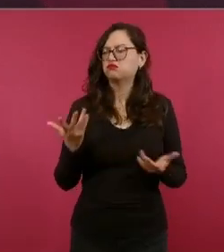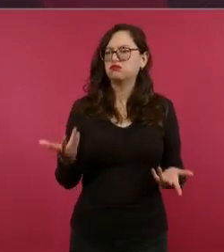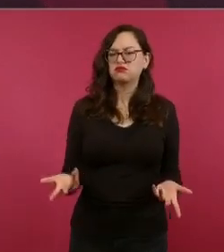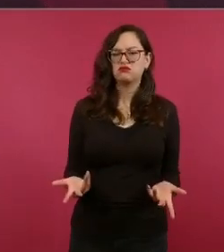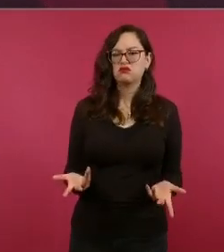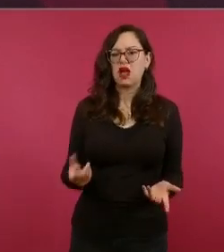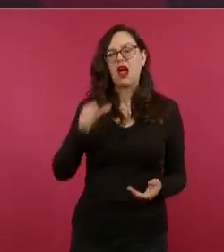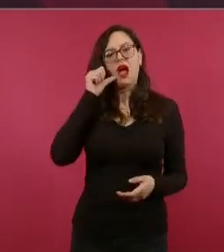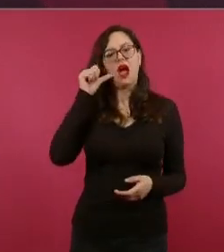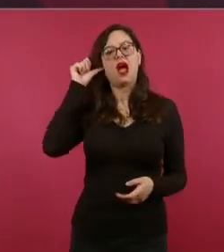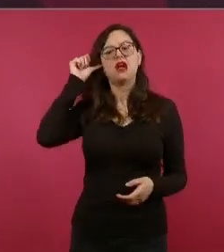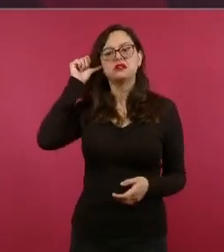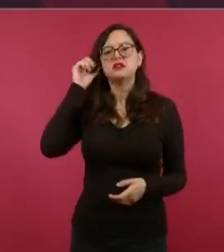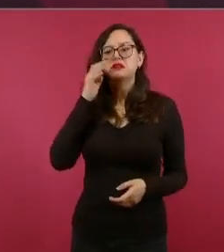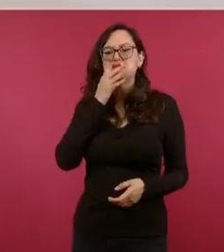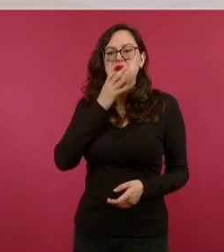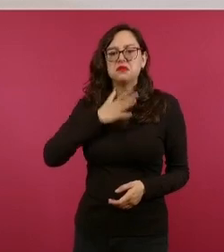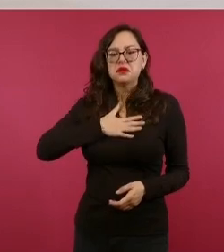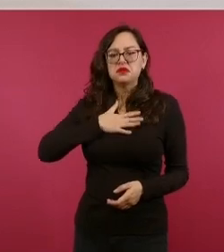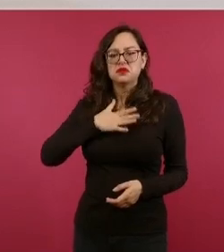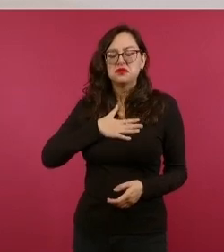Esto es ayer que resolvieron.